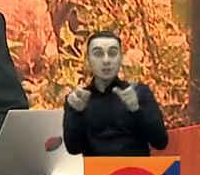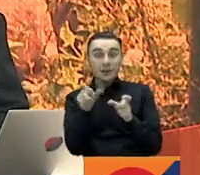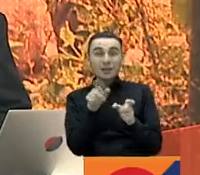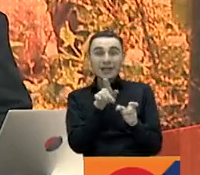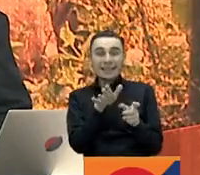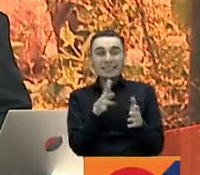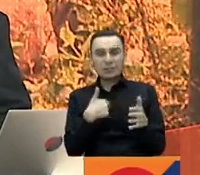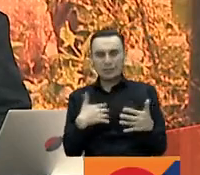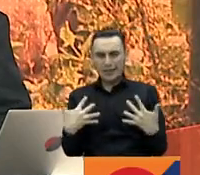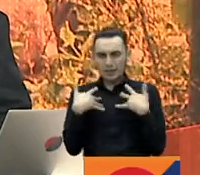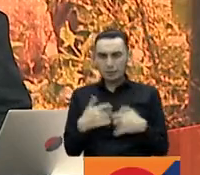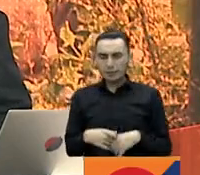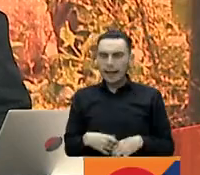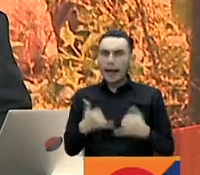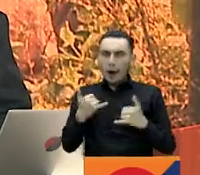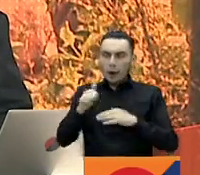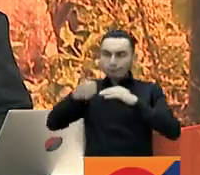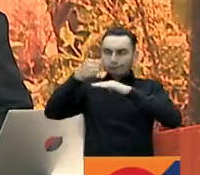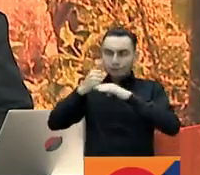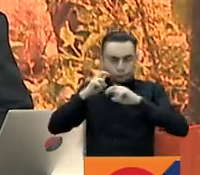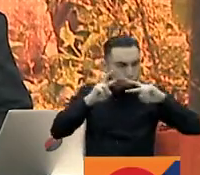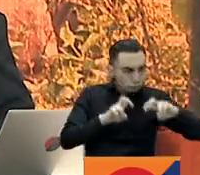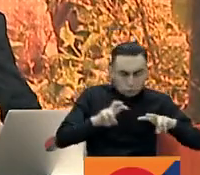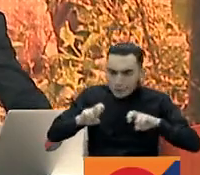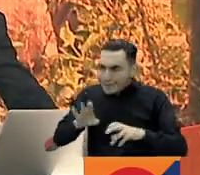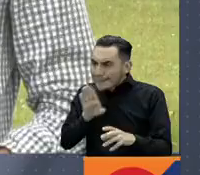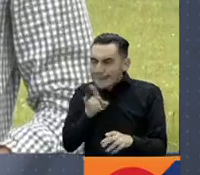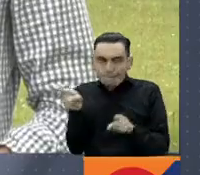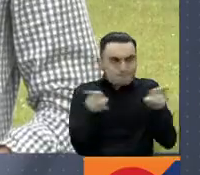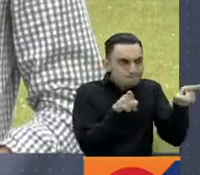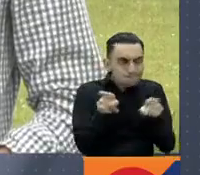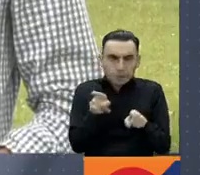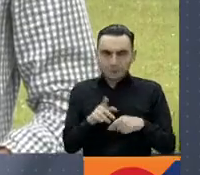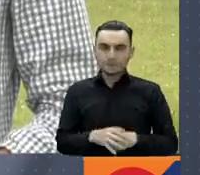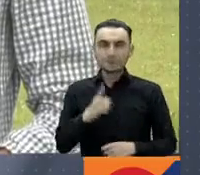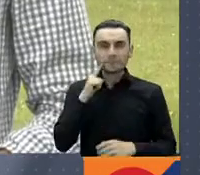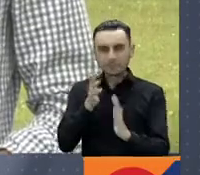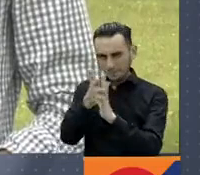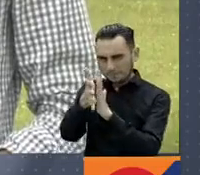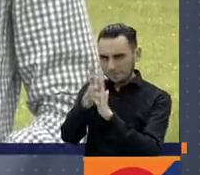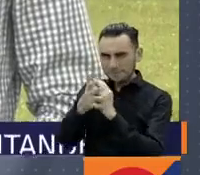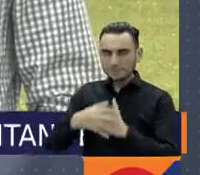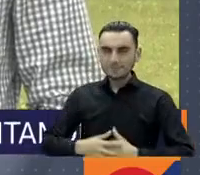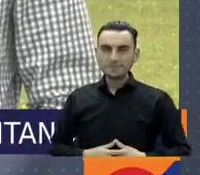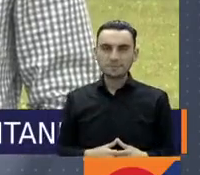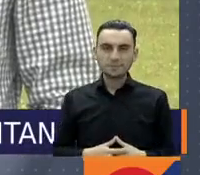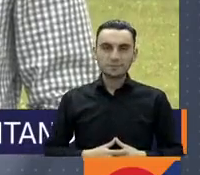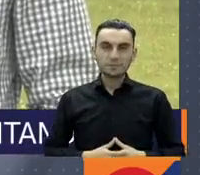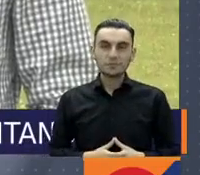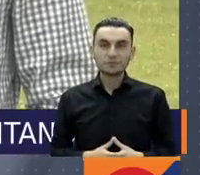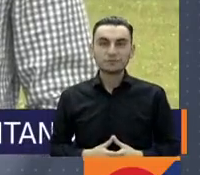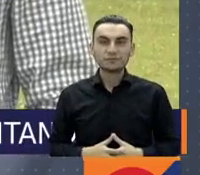ejército investiga qué grupos ilegales ocasionaron este enfrentamiento. Pablo Fuerma, muy buenas tardes. Información hasta ahora.